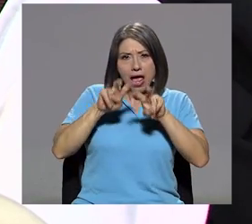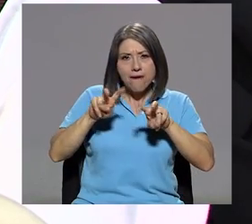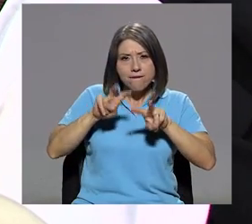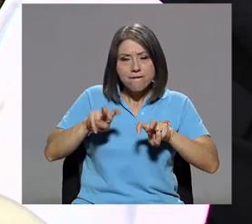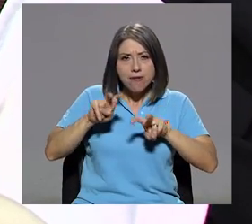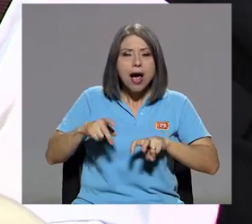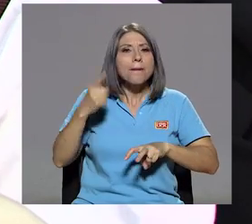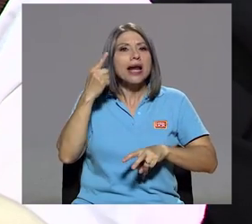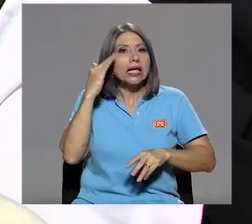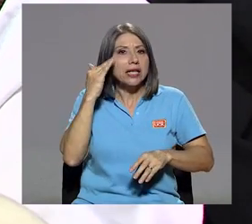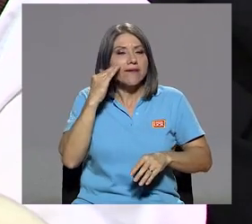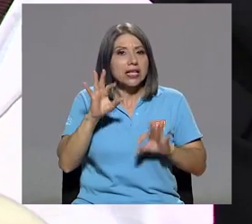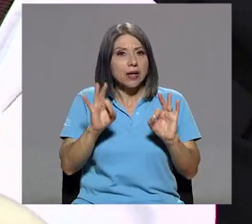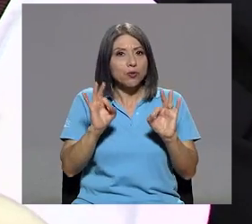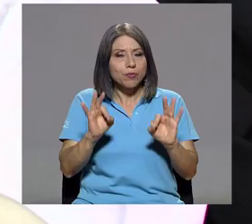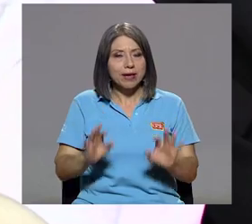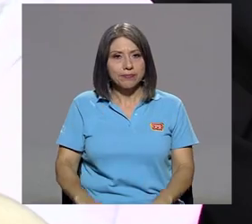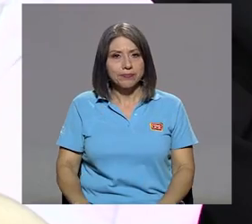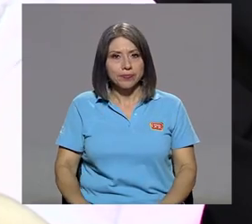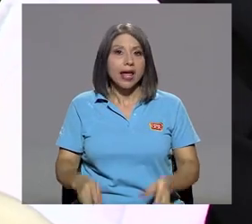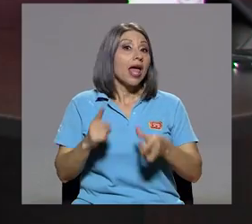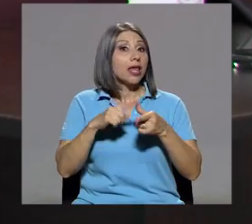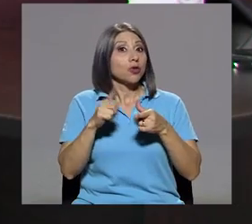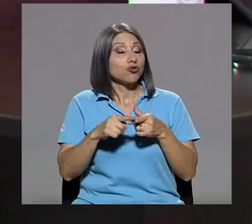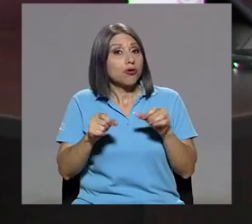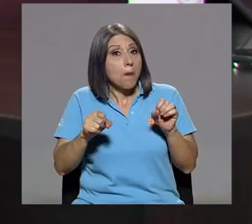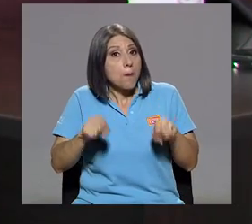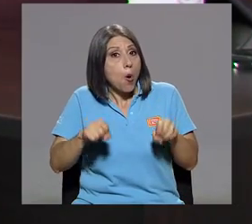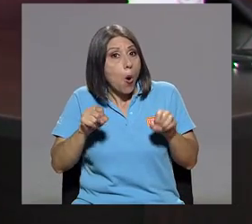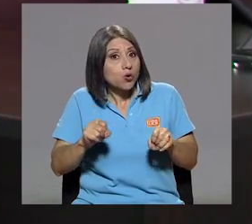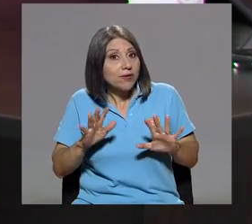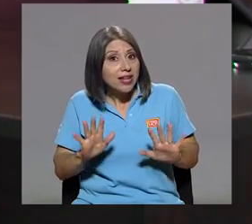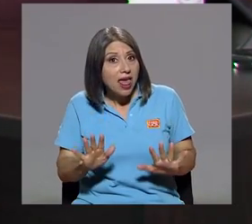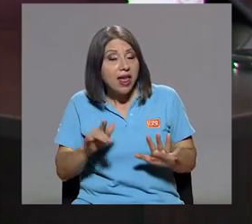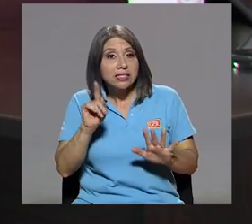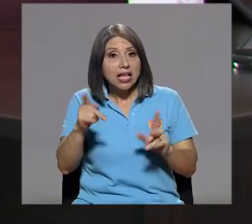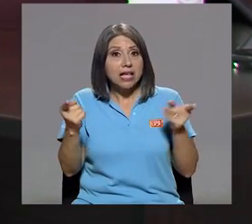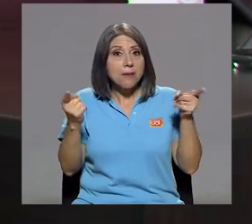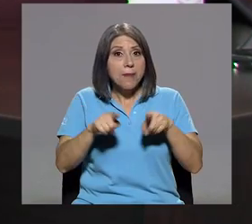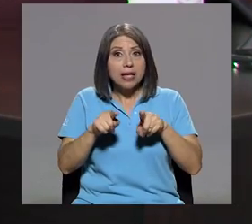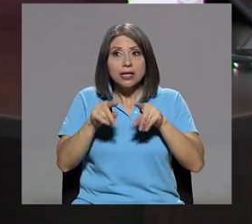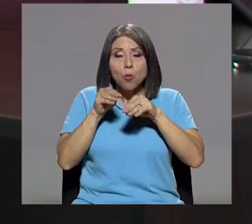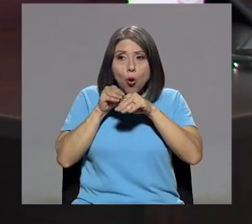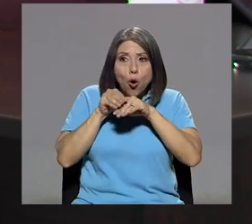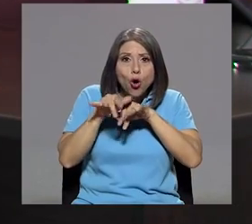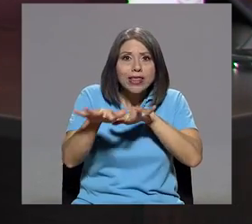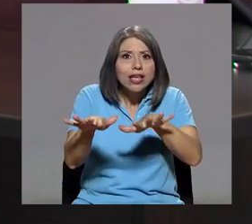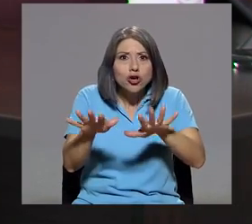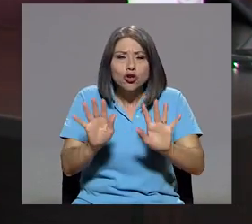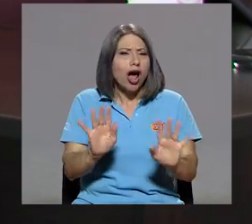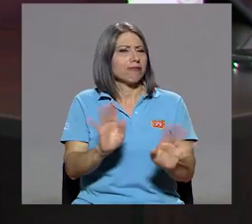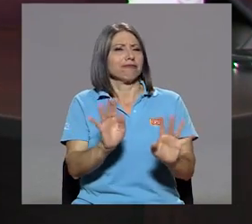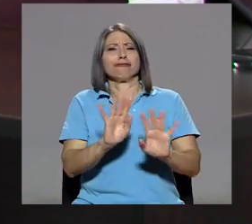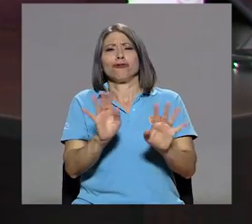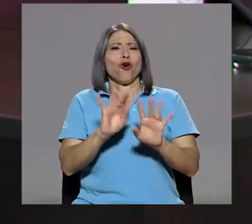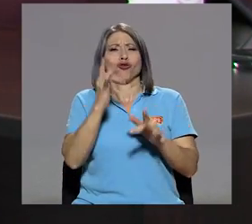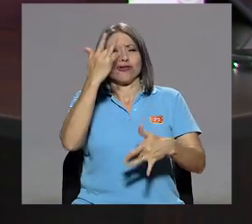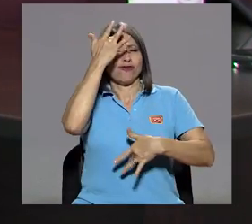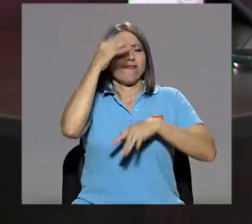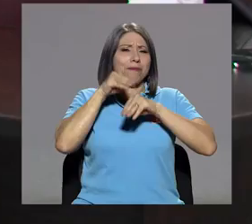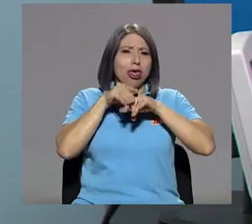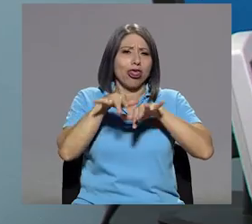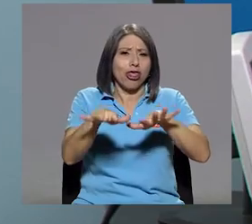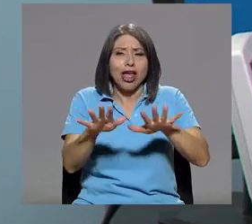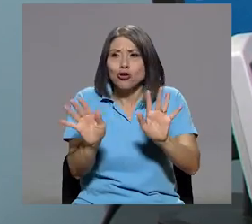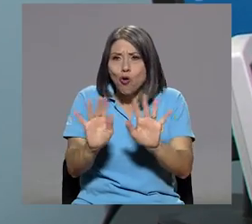evaluación para saber que estamos bien, ¿verdad? Uh-huh. Ok, entonces, ¿las probabilidades de que sea una cuestión contagiosa? No, no, para